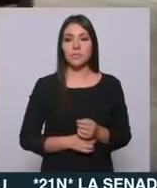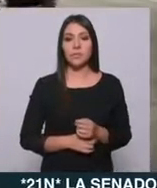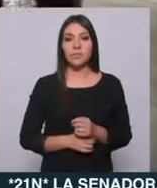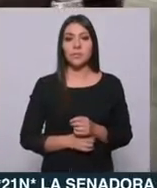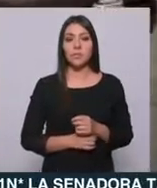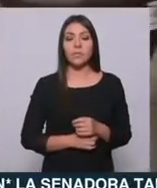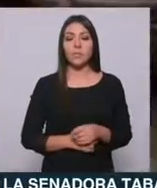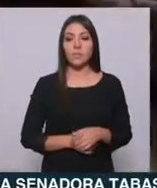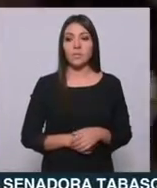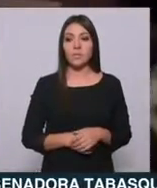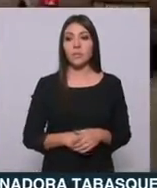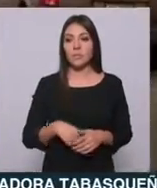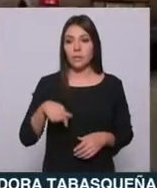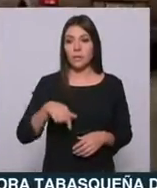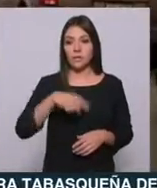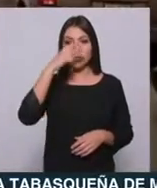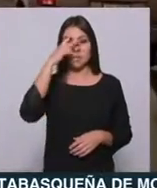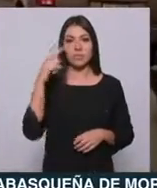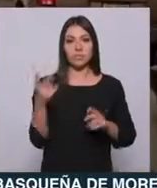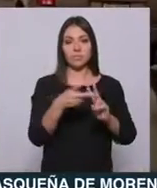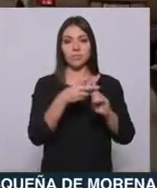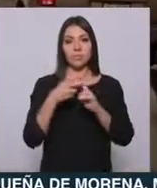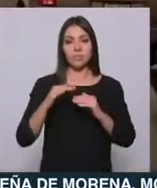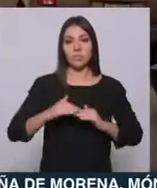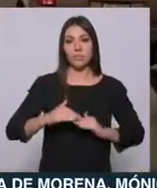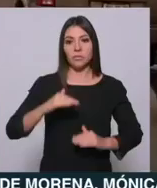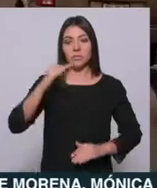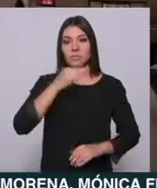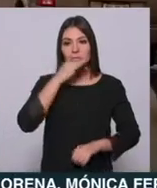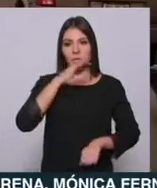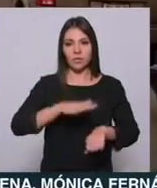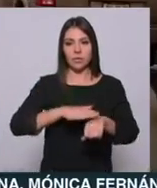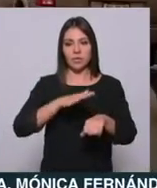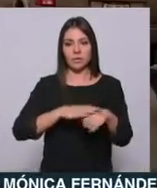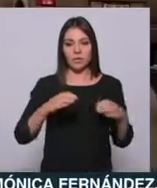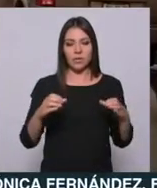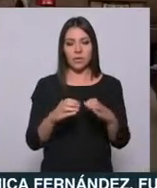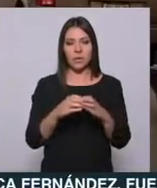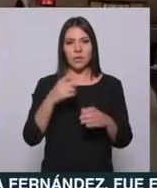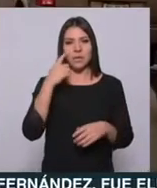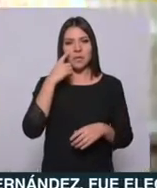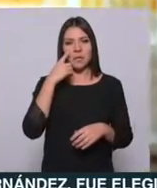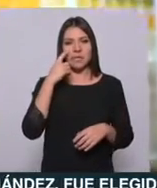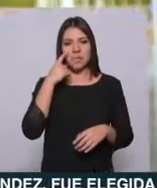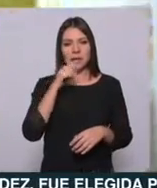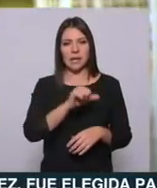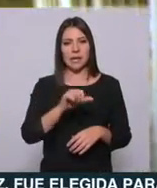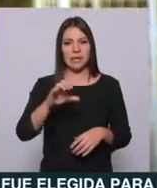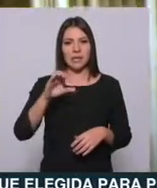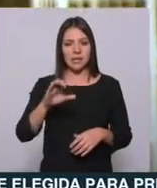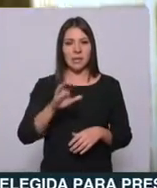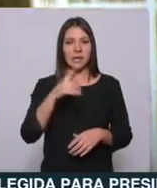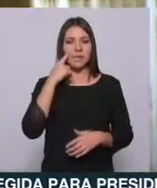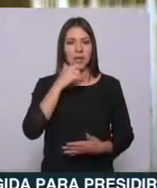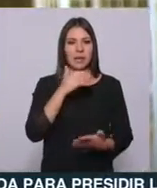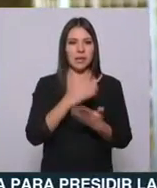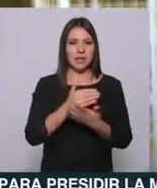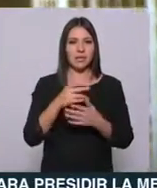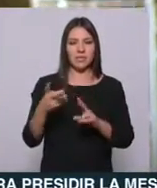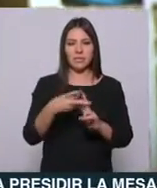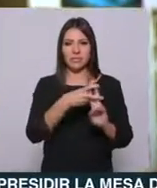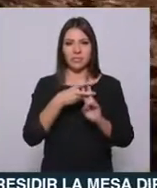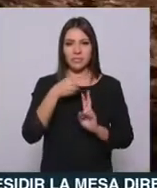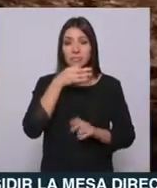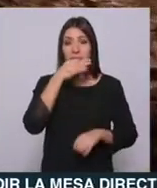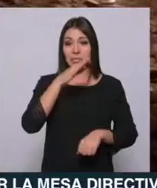Los casos de secuestro en México han aumentado de acuerdo con datos de la organización Alto al Secuestro, que presentó su reporte nacional donde reveló que, según sus